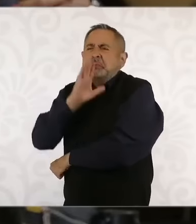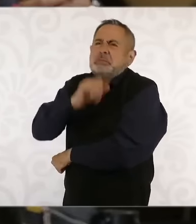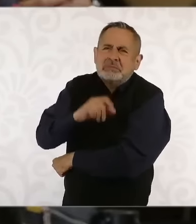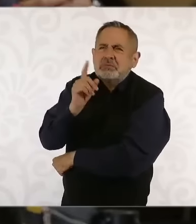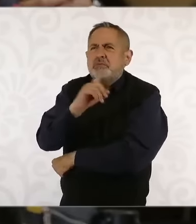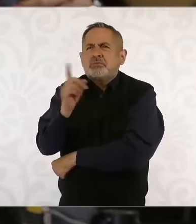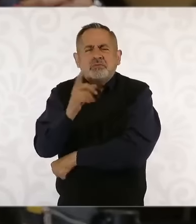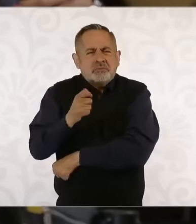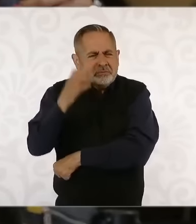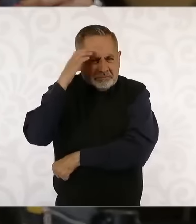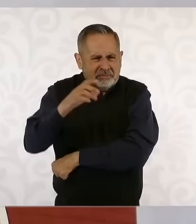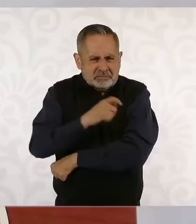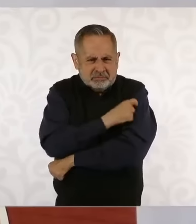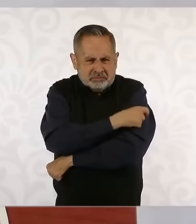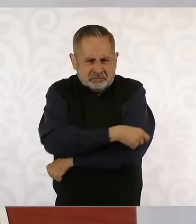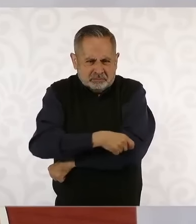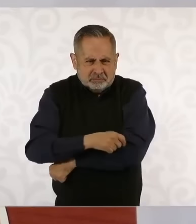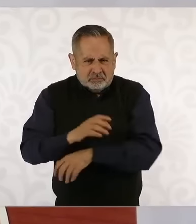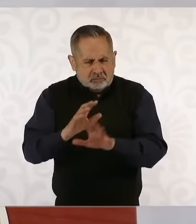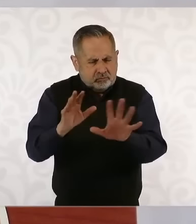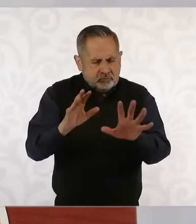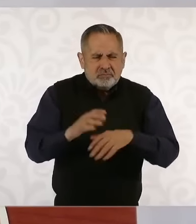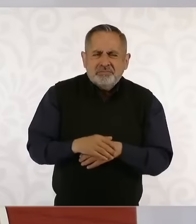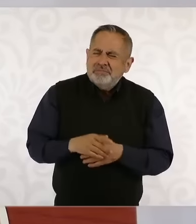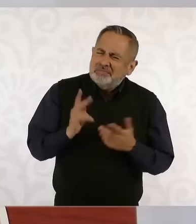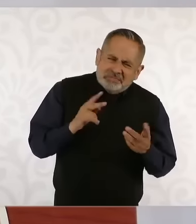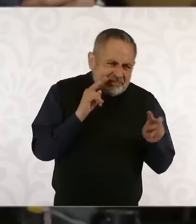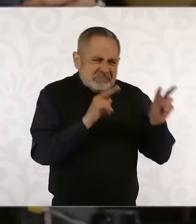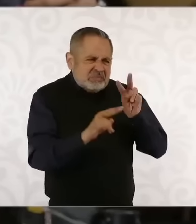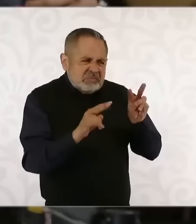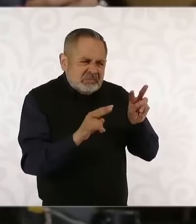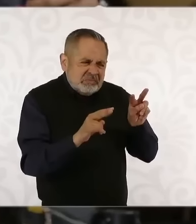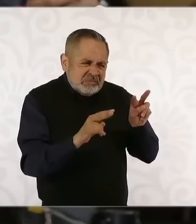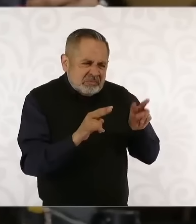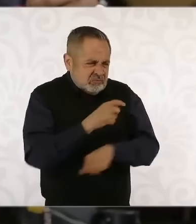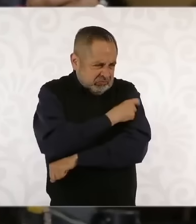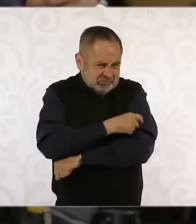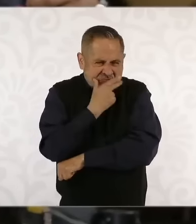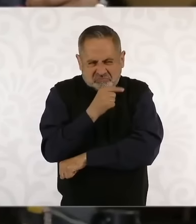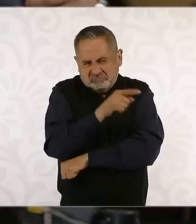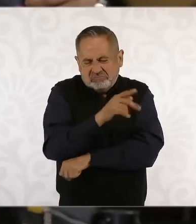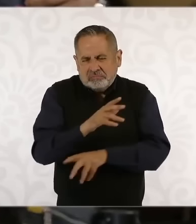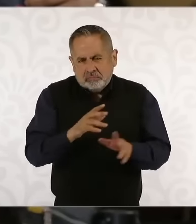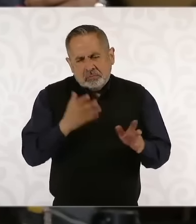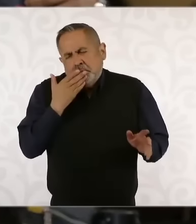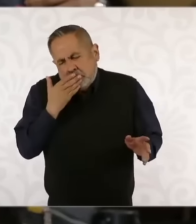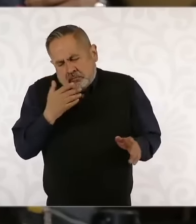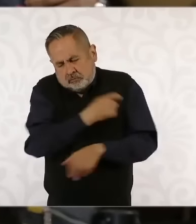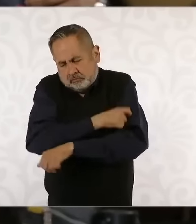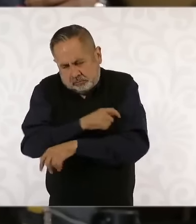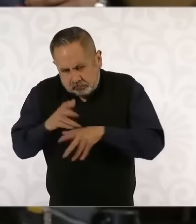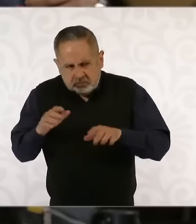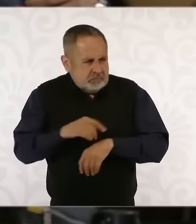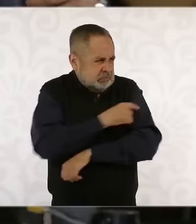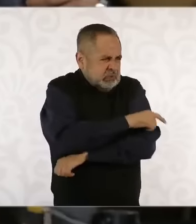para criminalizar. Sí, porque no hay que criminalizar el tatuaje. Sí, pero gritaba muy concretamente que van a